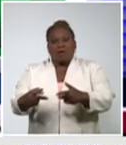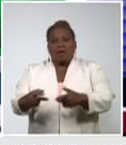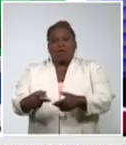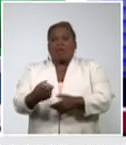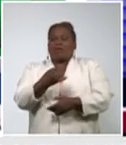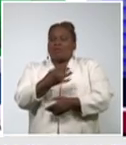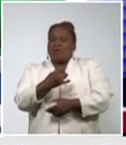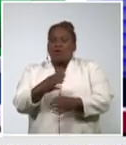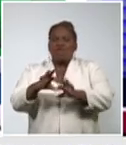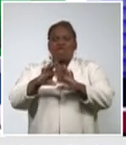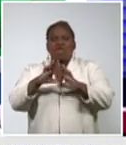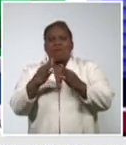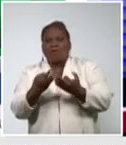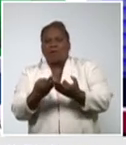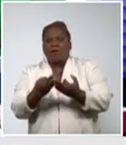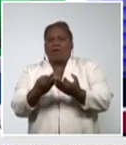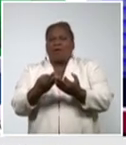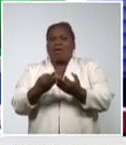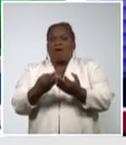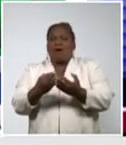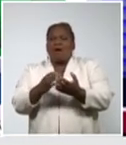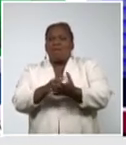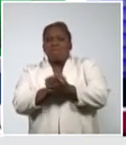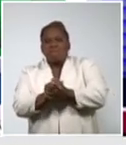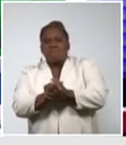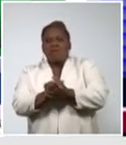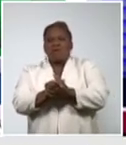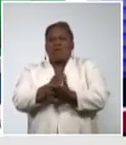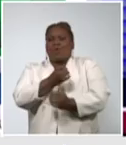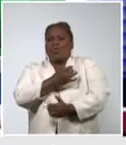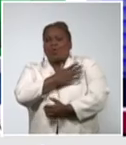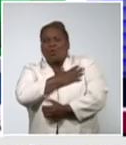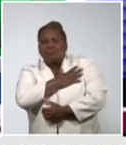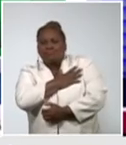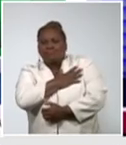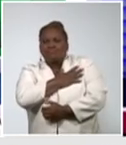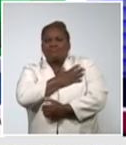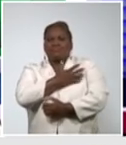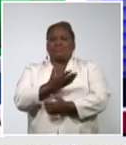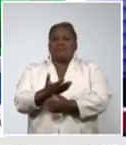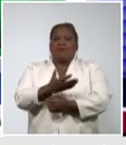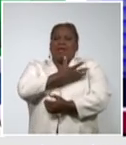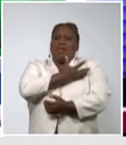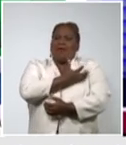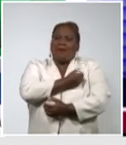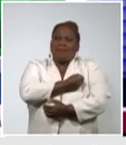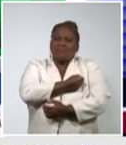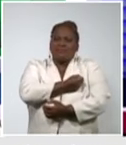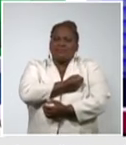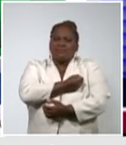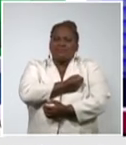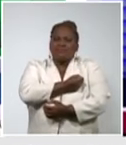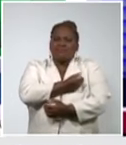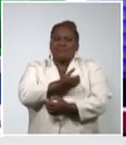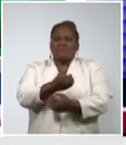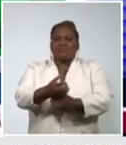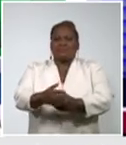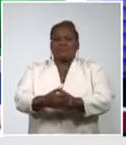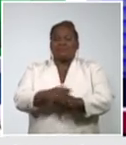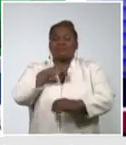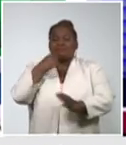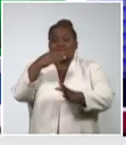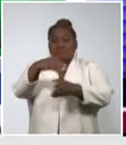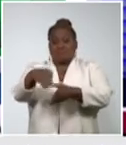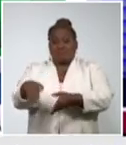familiares, amistades, y de verdad que lamentamos mucho el fallecimiento